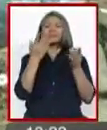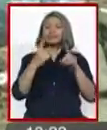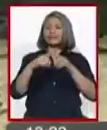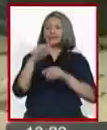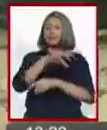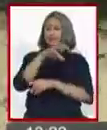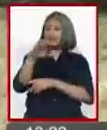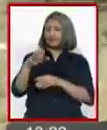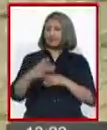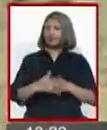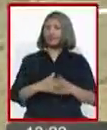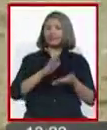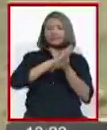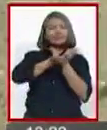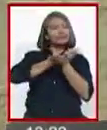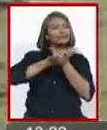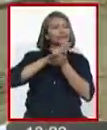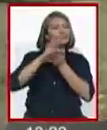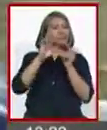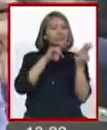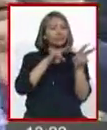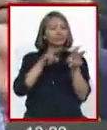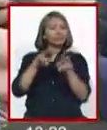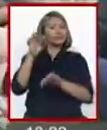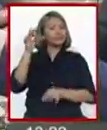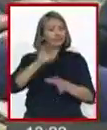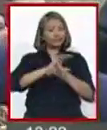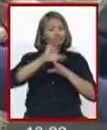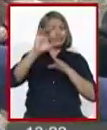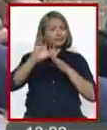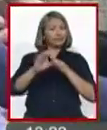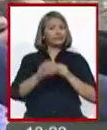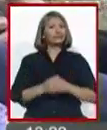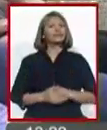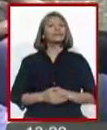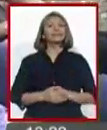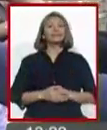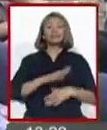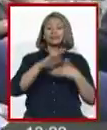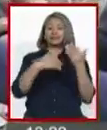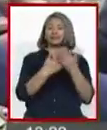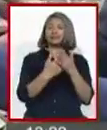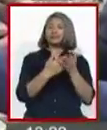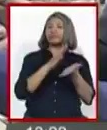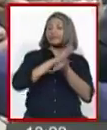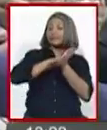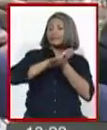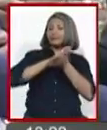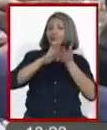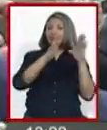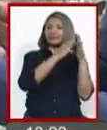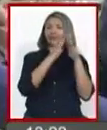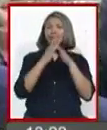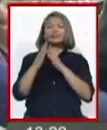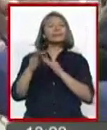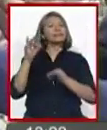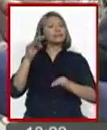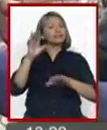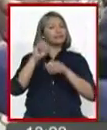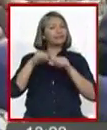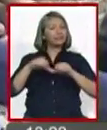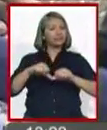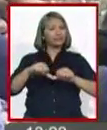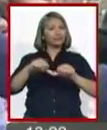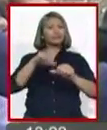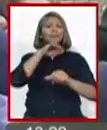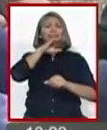en diferentes puntos que serán limpiados y vigilados. Si cumple con la frecuencia, toda nuestra ciudad va a quedar más limpia, porque si no cumple la frecuencia, la